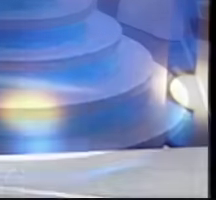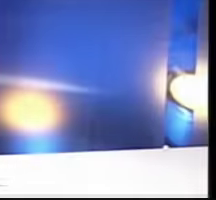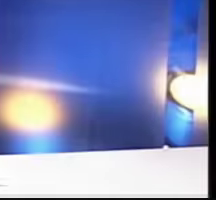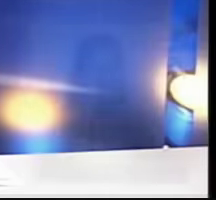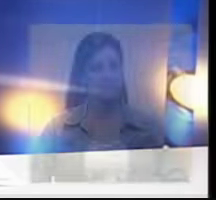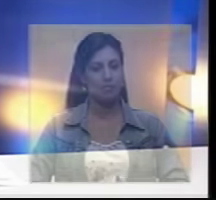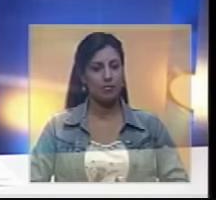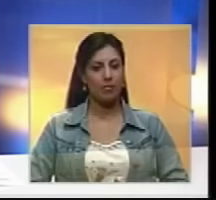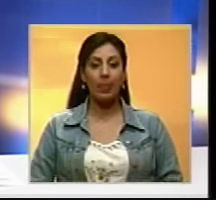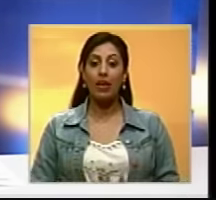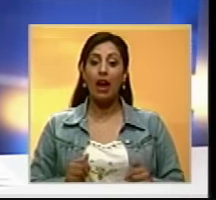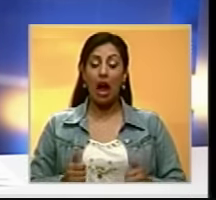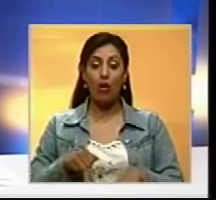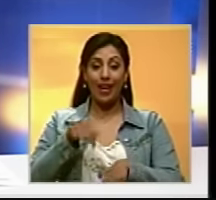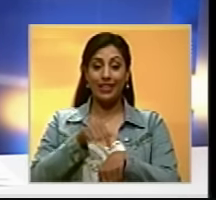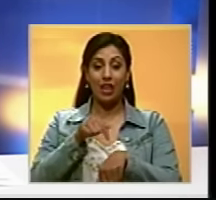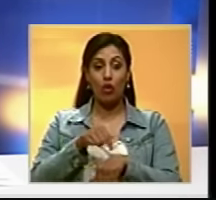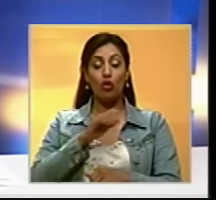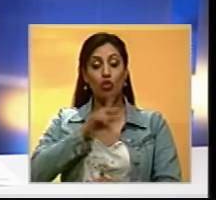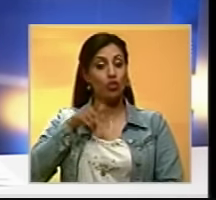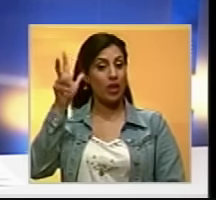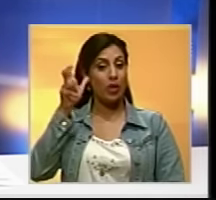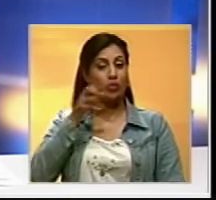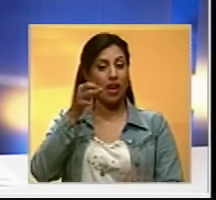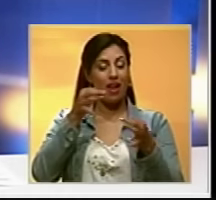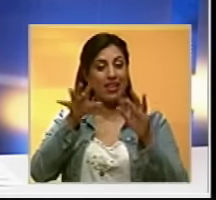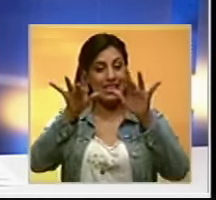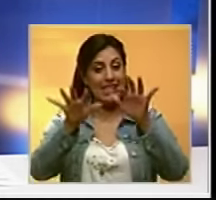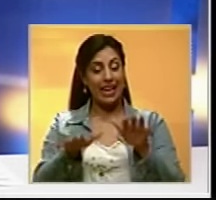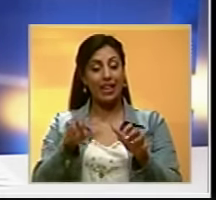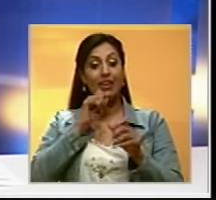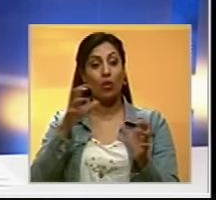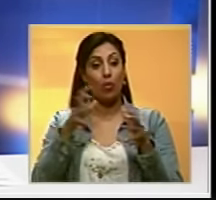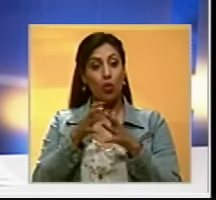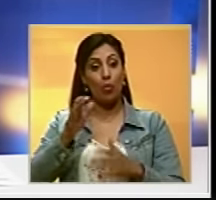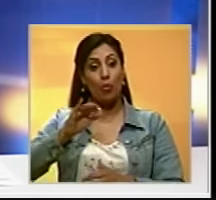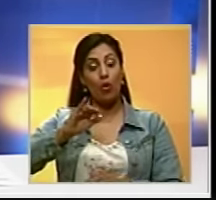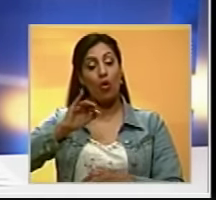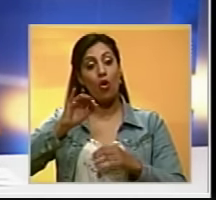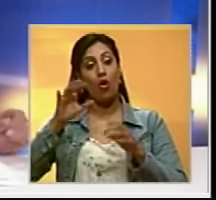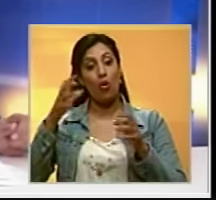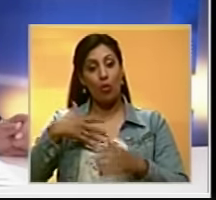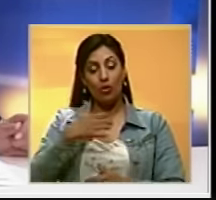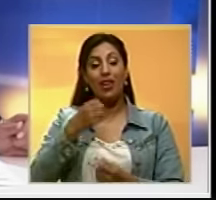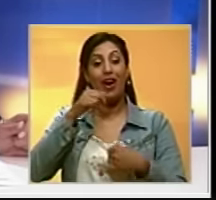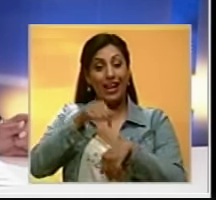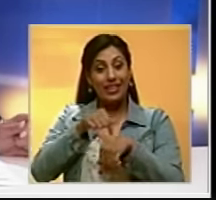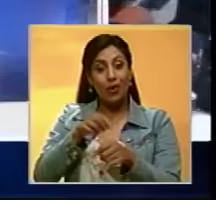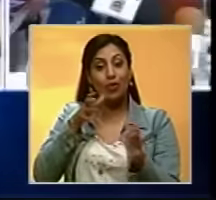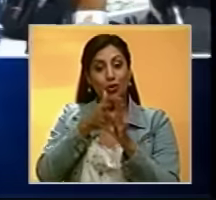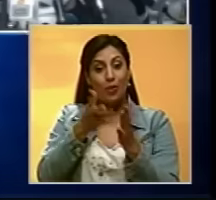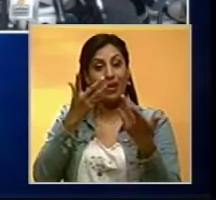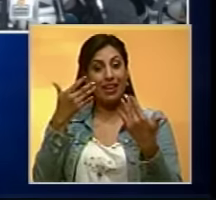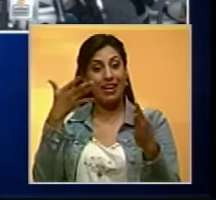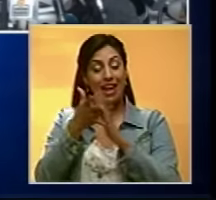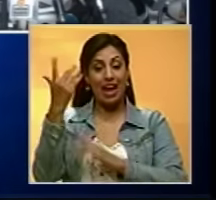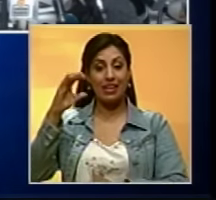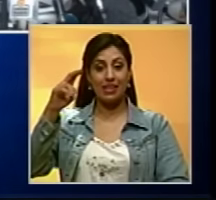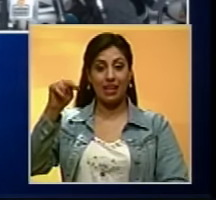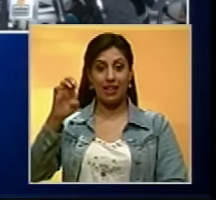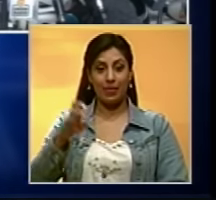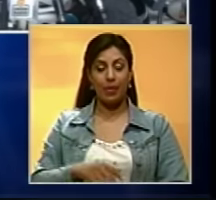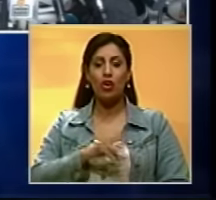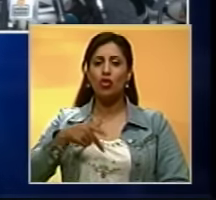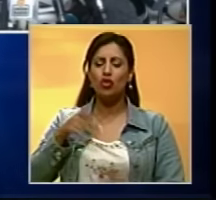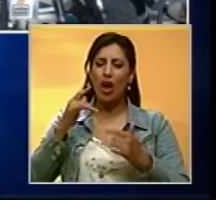Okay a esta hora vamos a escuchar declaraciones del secretario ejecutivo de la mesa de la unidad quien se pronuncia sobre el anuncio del cne